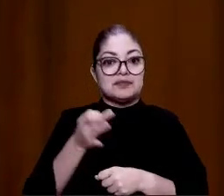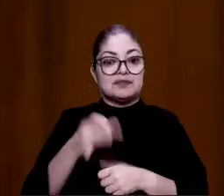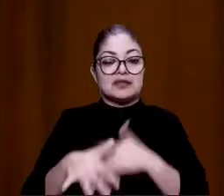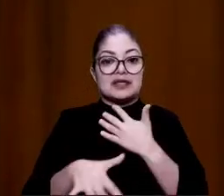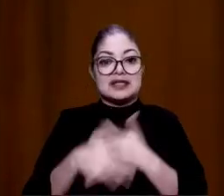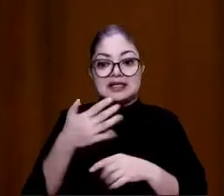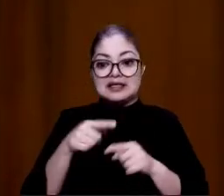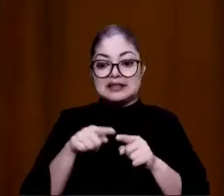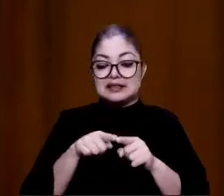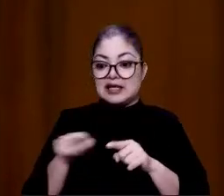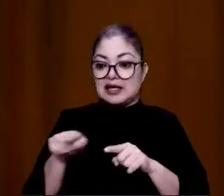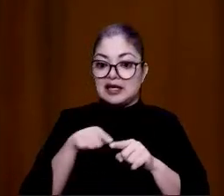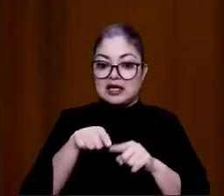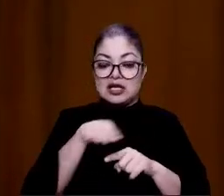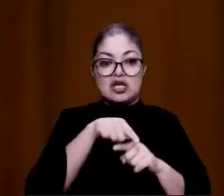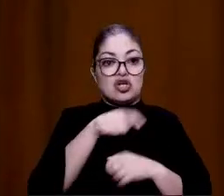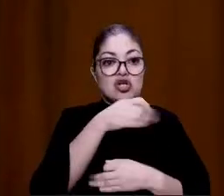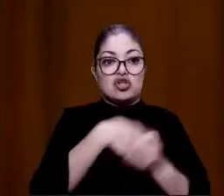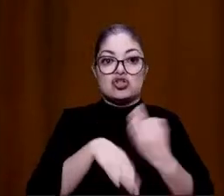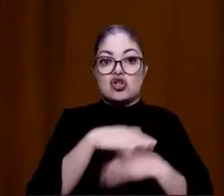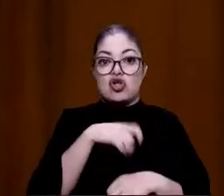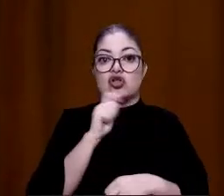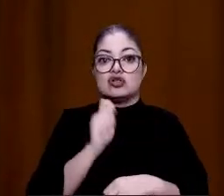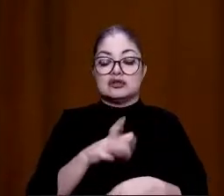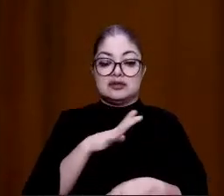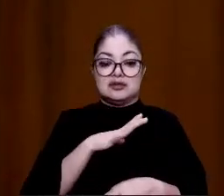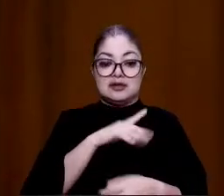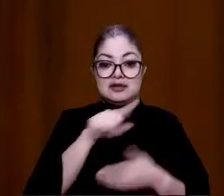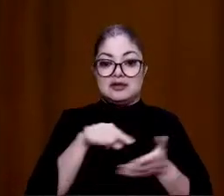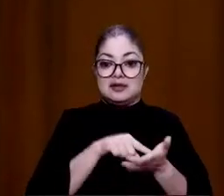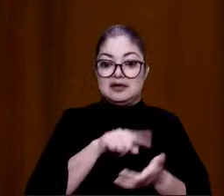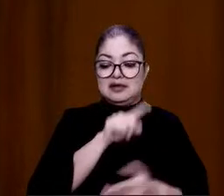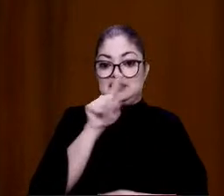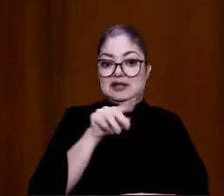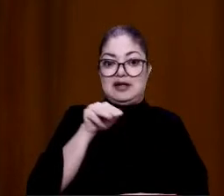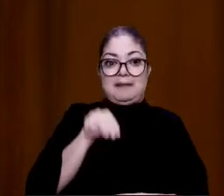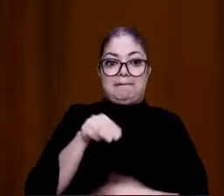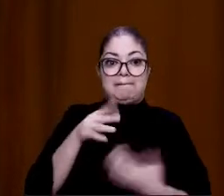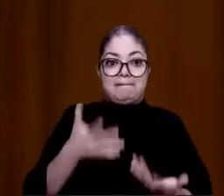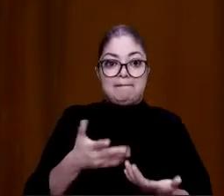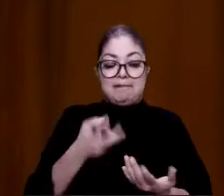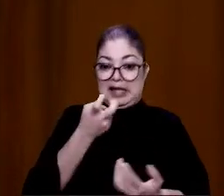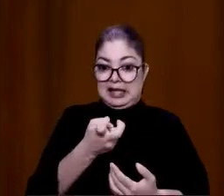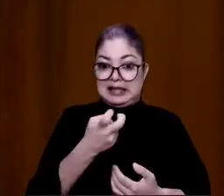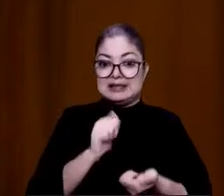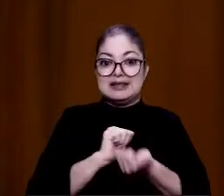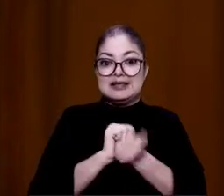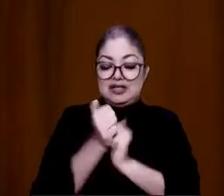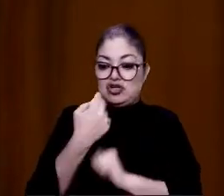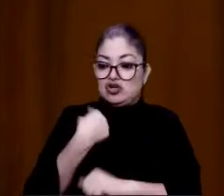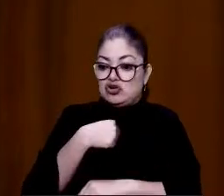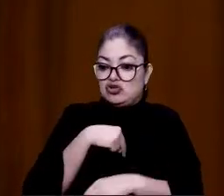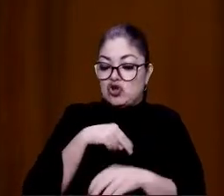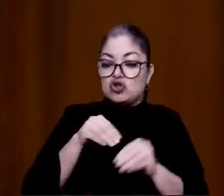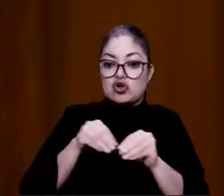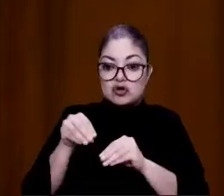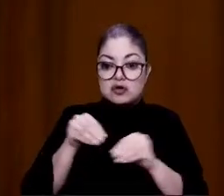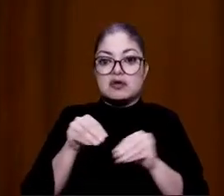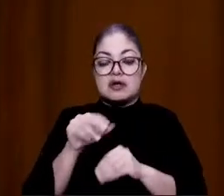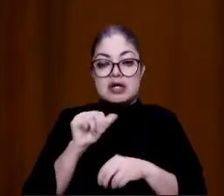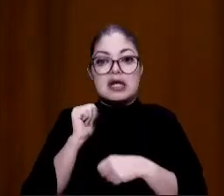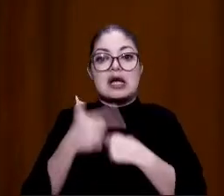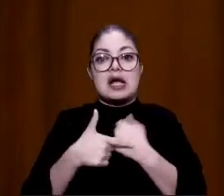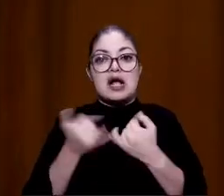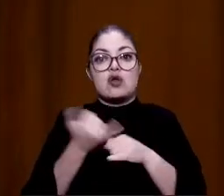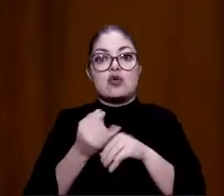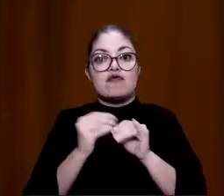corredores, todos tienen el carácter metropolitano. Entonces, es una tarea de inteligencia que nos permite compartir